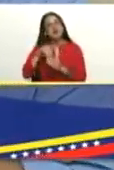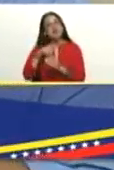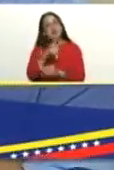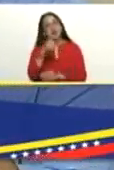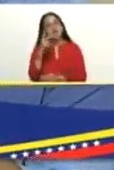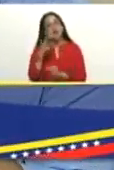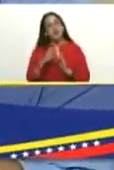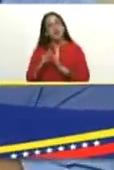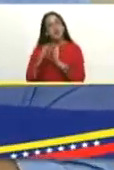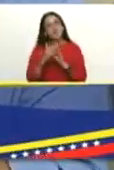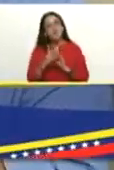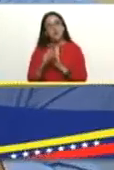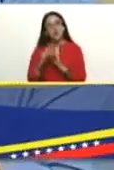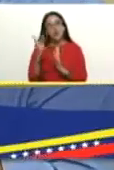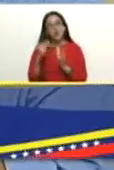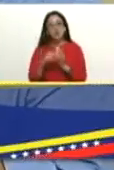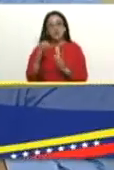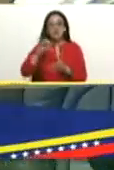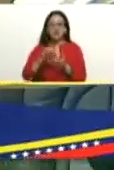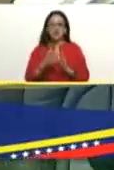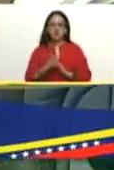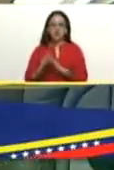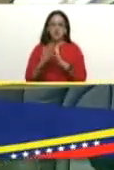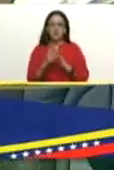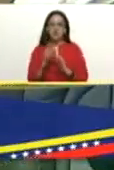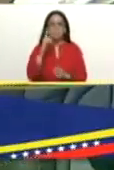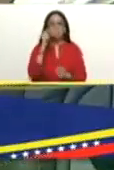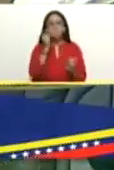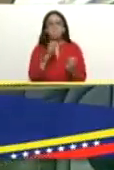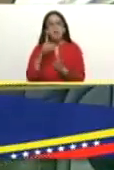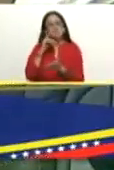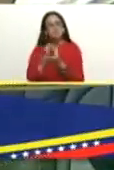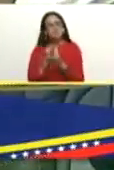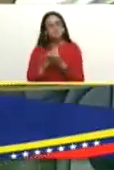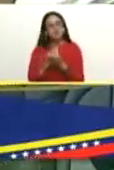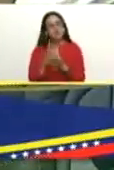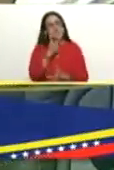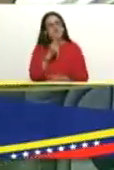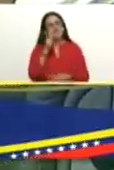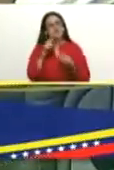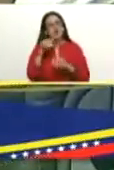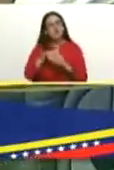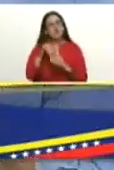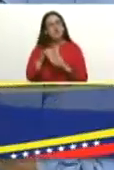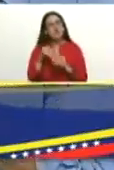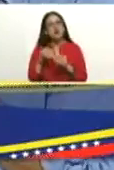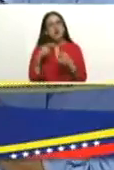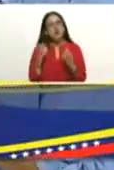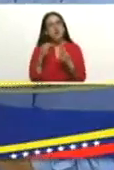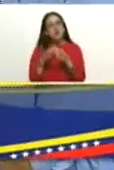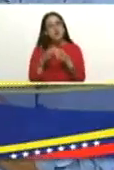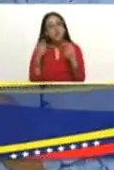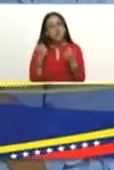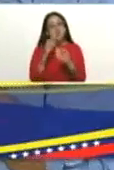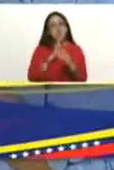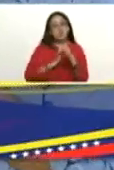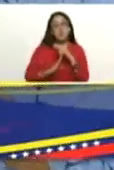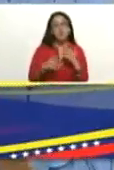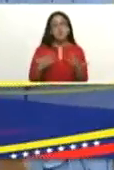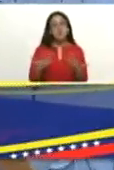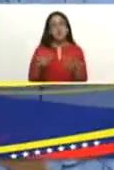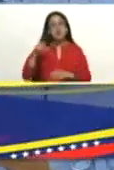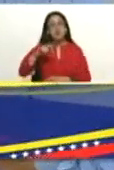2.000 centros electorales. Que se, que se le haga fácil a la gente votar, sobre todo a los sectores populares, porque los humildes son los